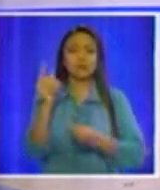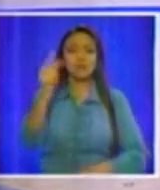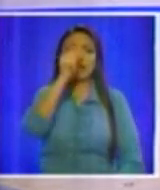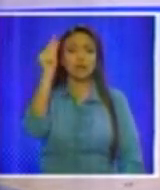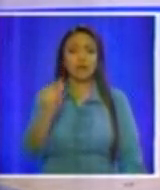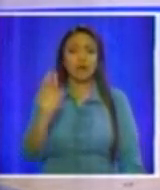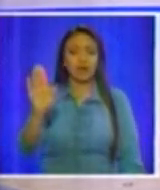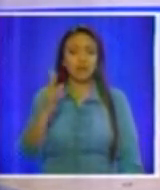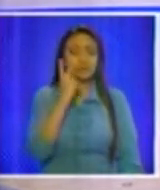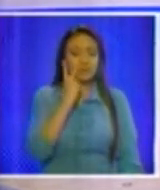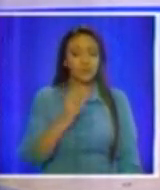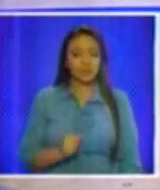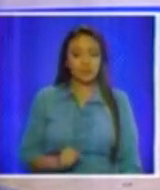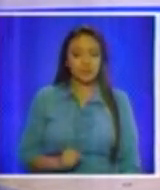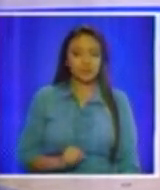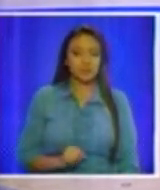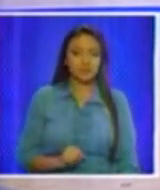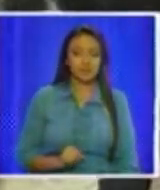Romero estuvo en los homenajes.